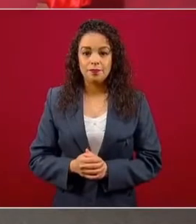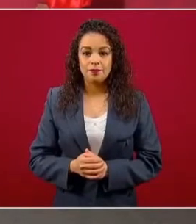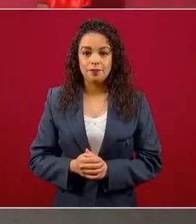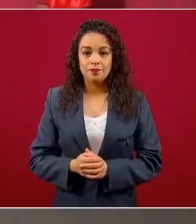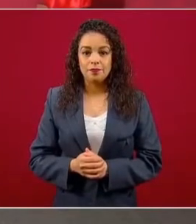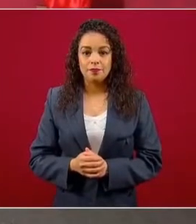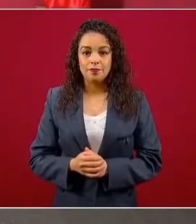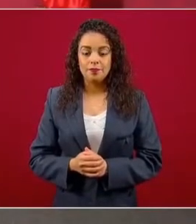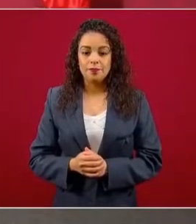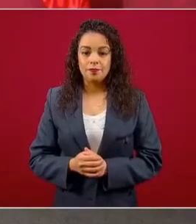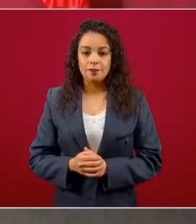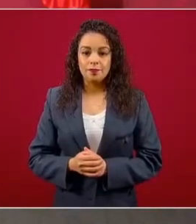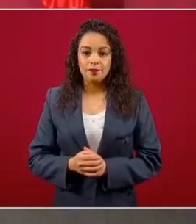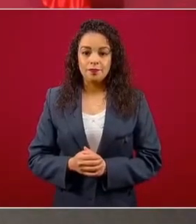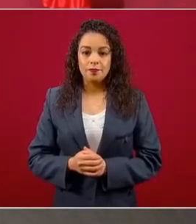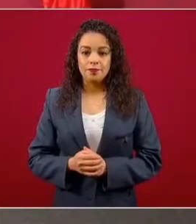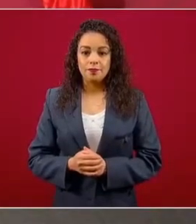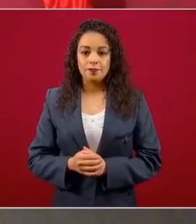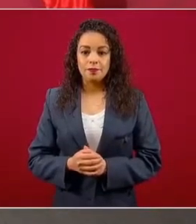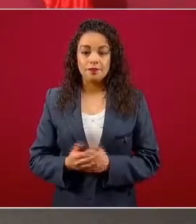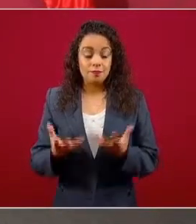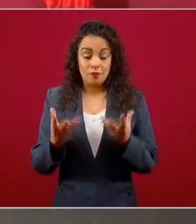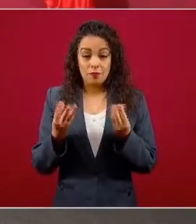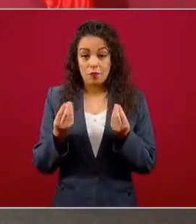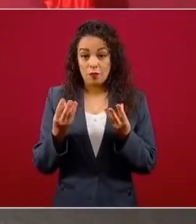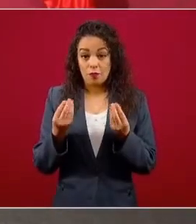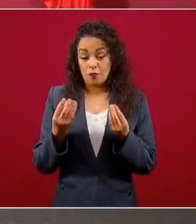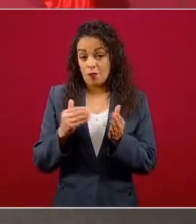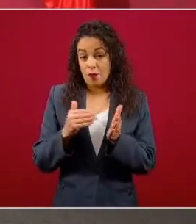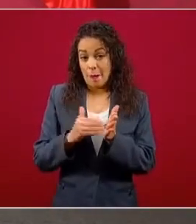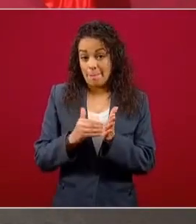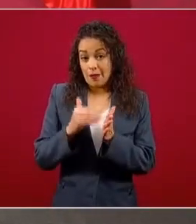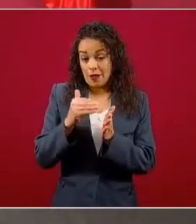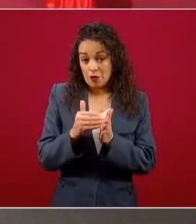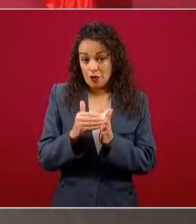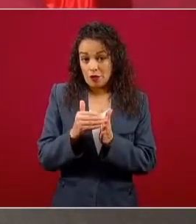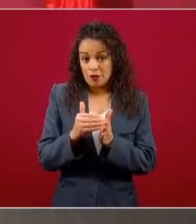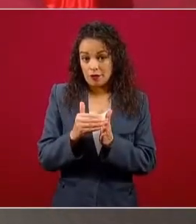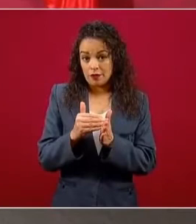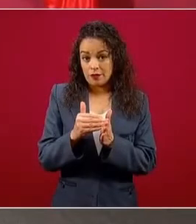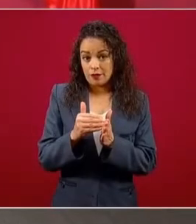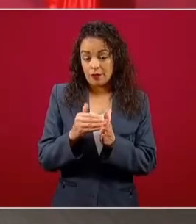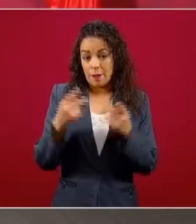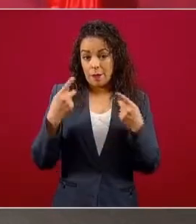muchos mexicanos millones de mexicanos